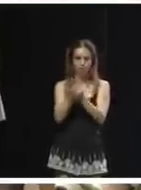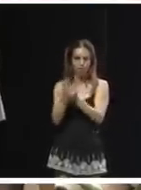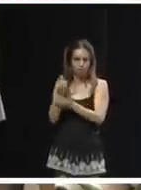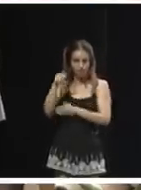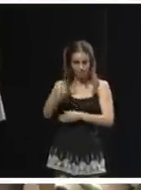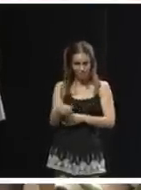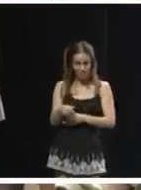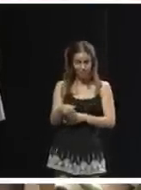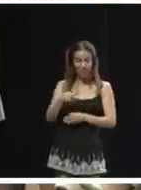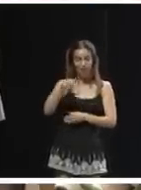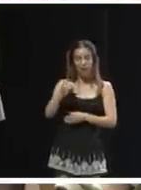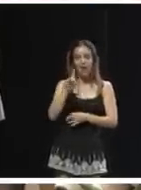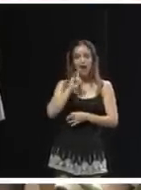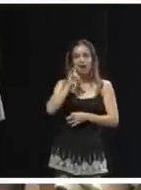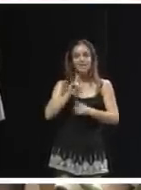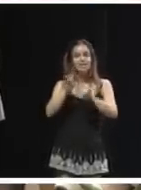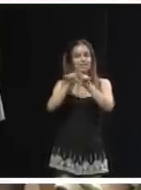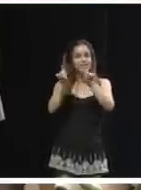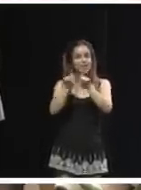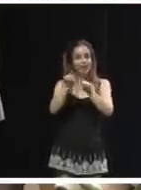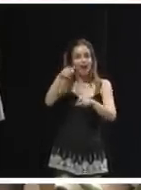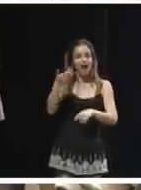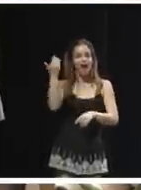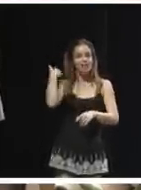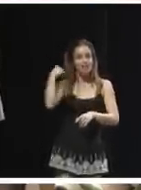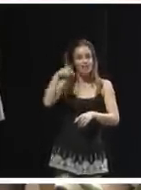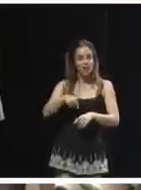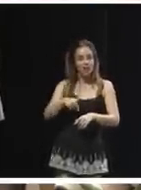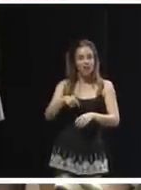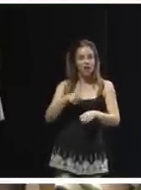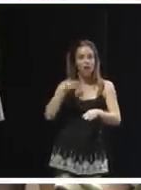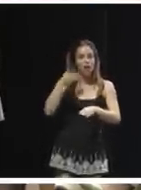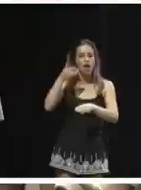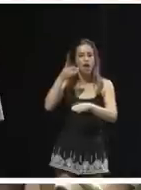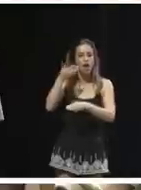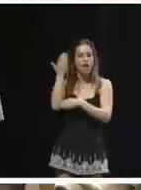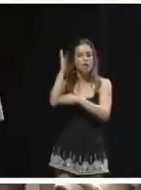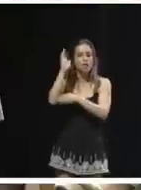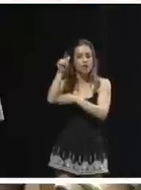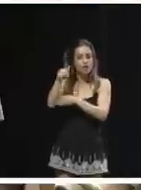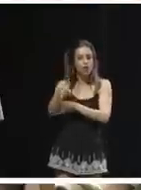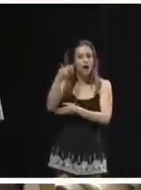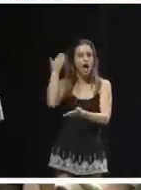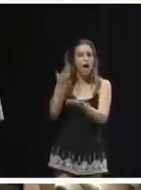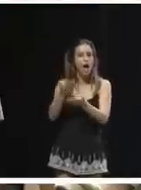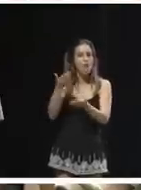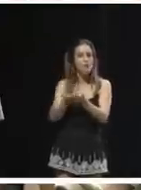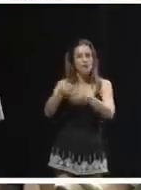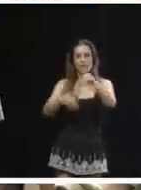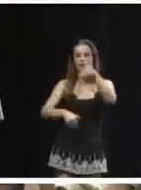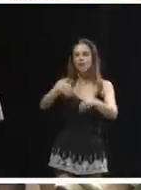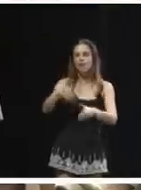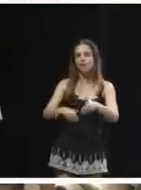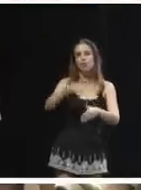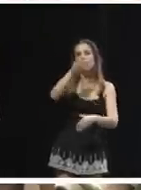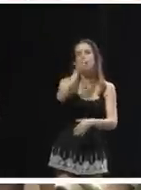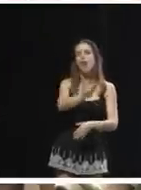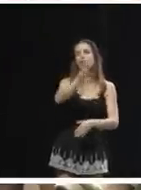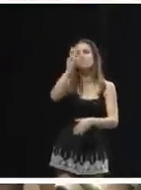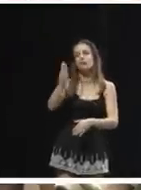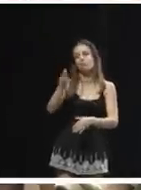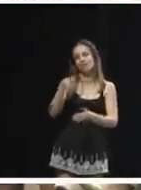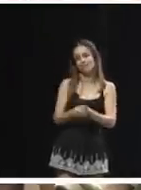Las eléctricas ayer han salido en nuestro país a pedir el voto para el Partido Popular. Si